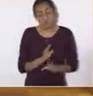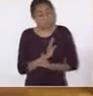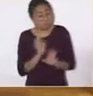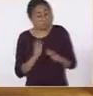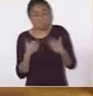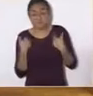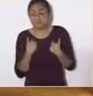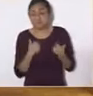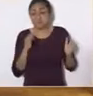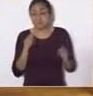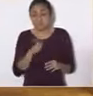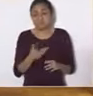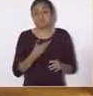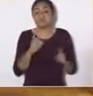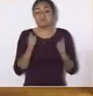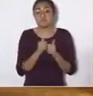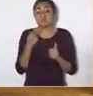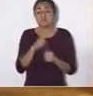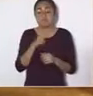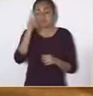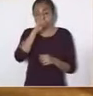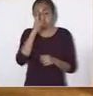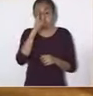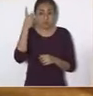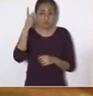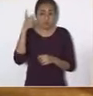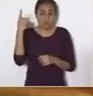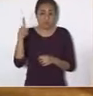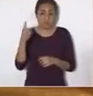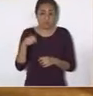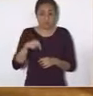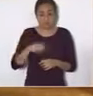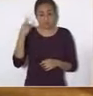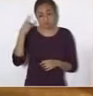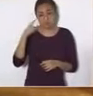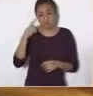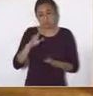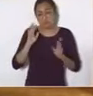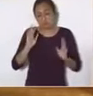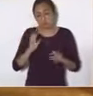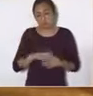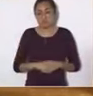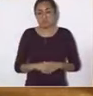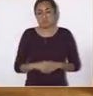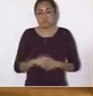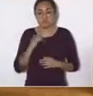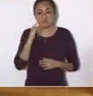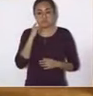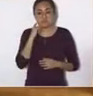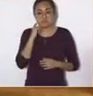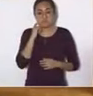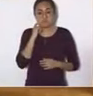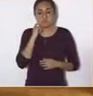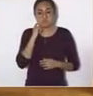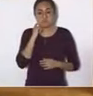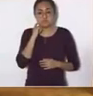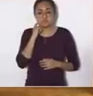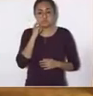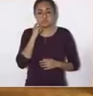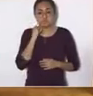entiendo que tiene que ver con sugerencias de su dueño aquí en Puebla sí sí lo digo así claramente